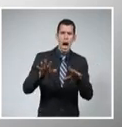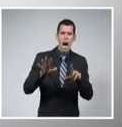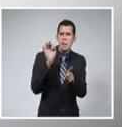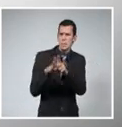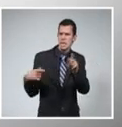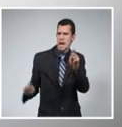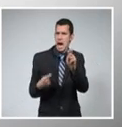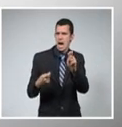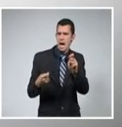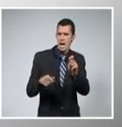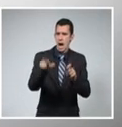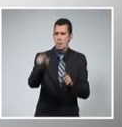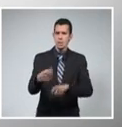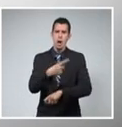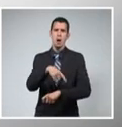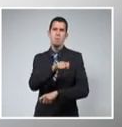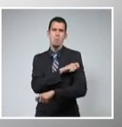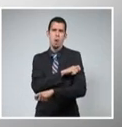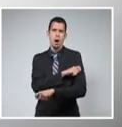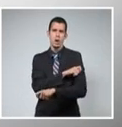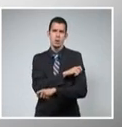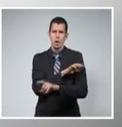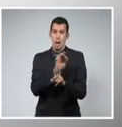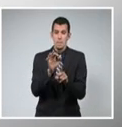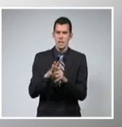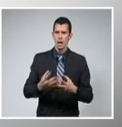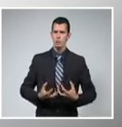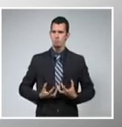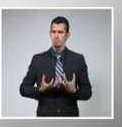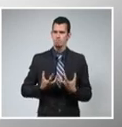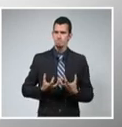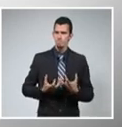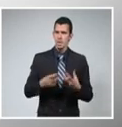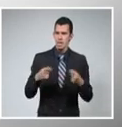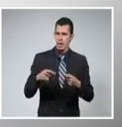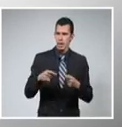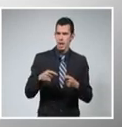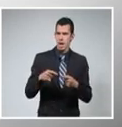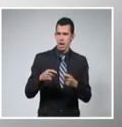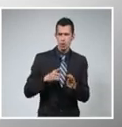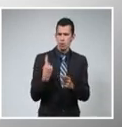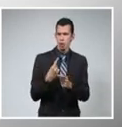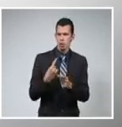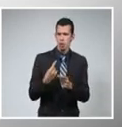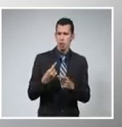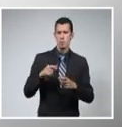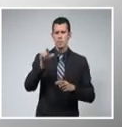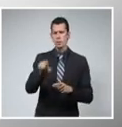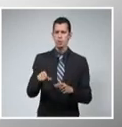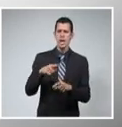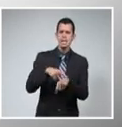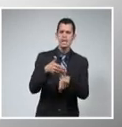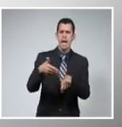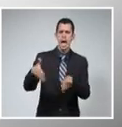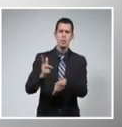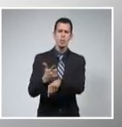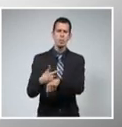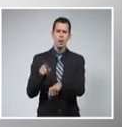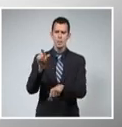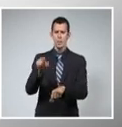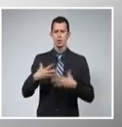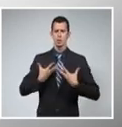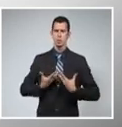está en marcha, el agitador trata de mantener un nivel de excitación emocional. Puede lograrse de varias maneras. La persona